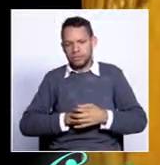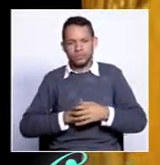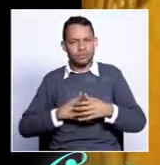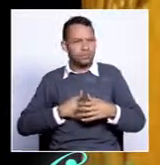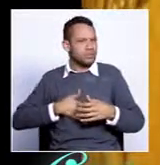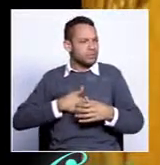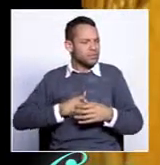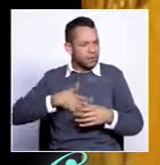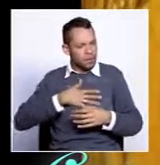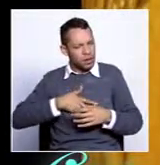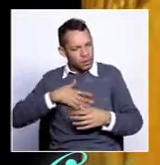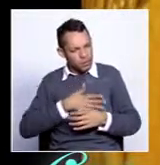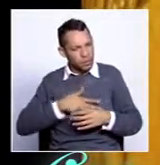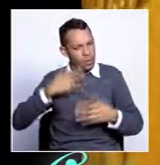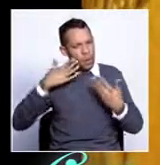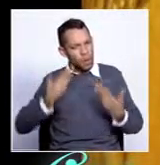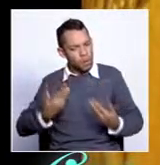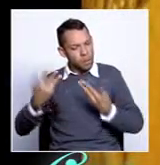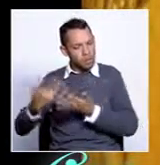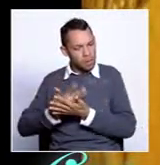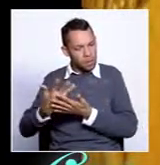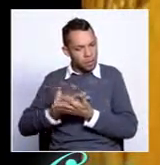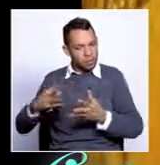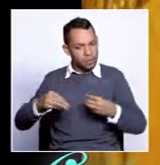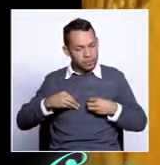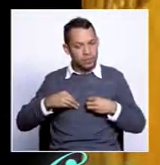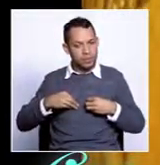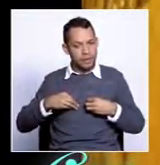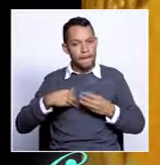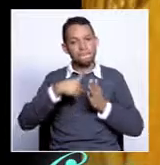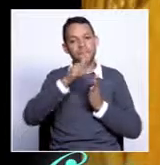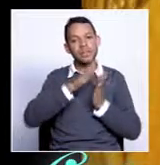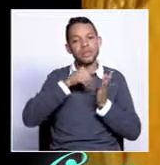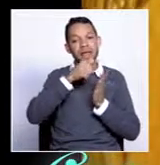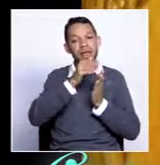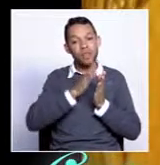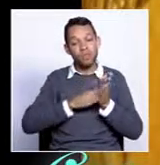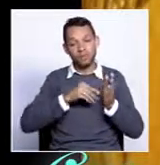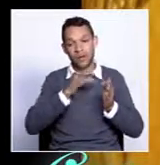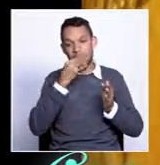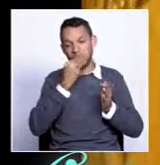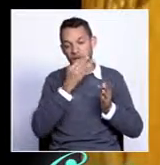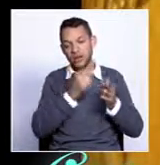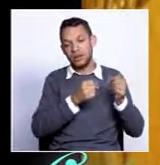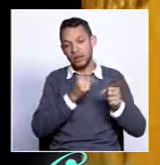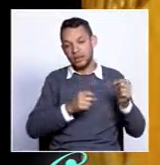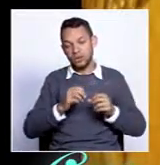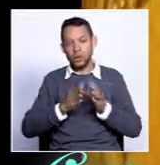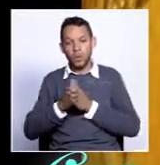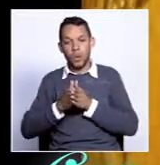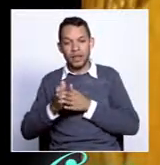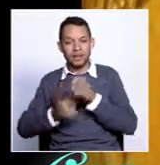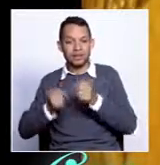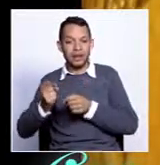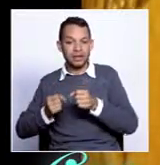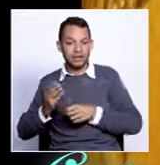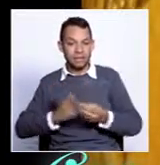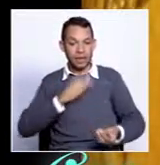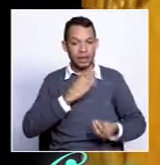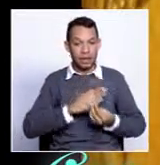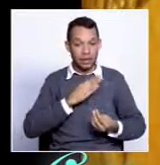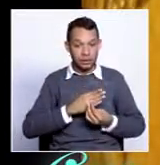cómo puede uno llegar a eso café con leche chocolate con leche queso a un